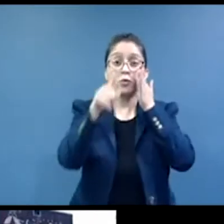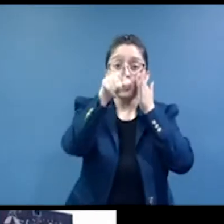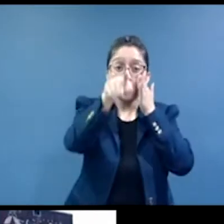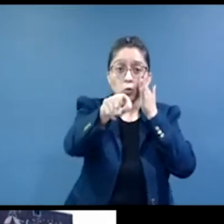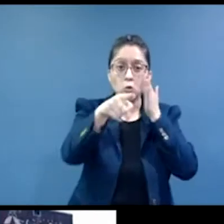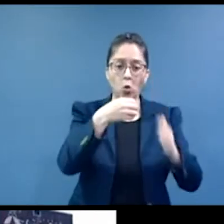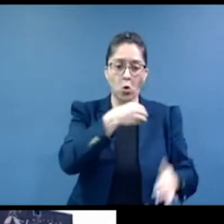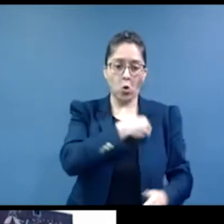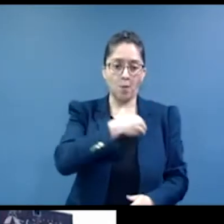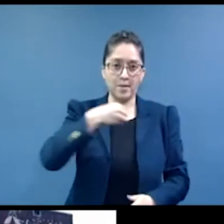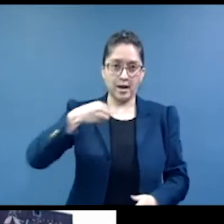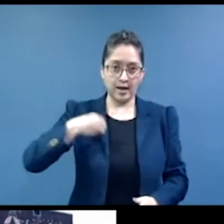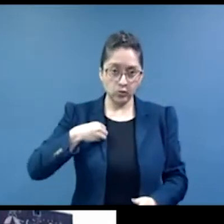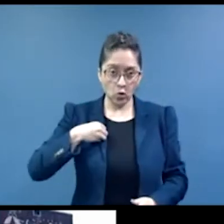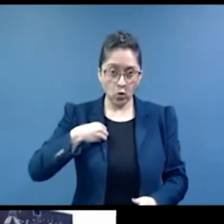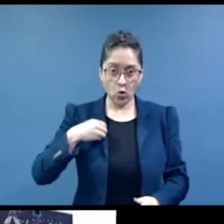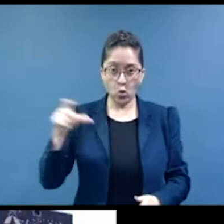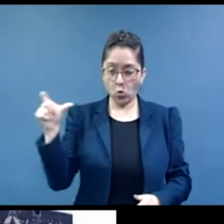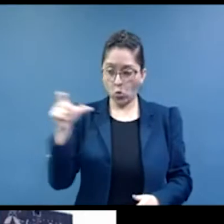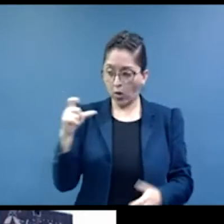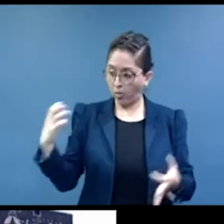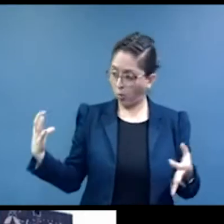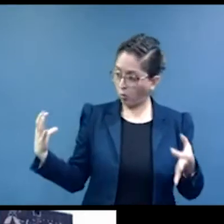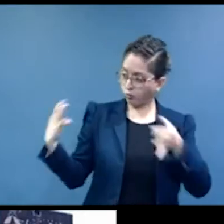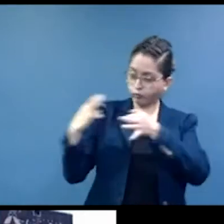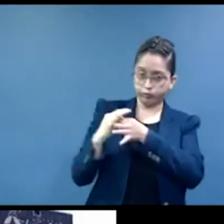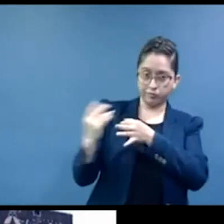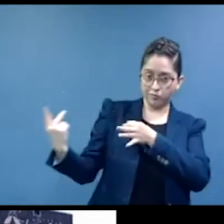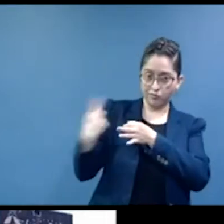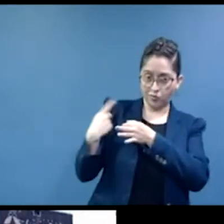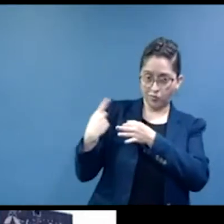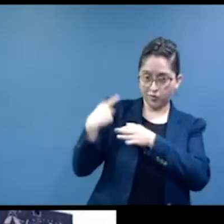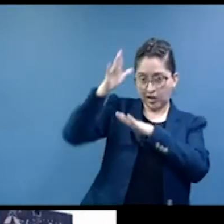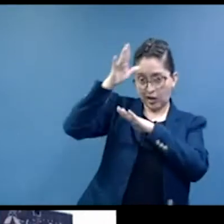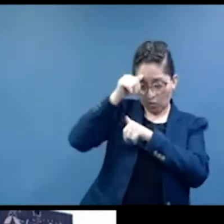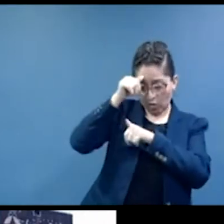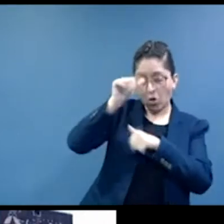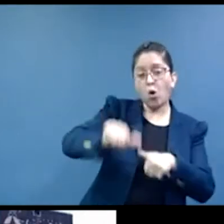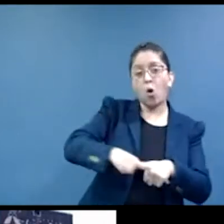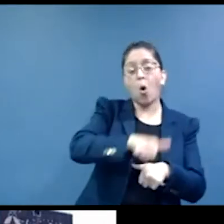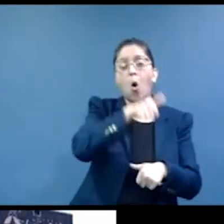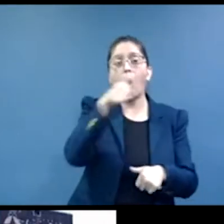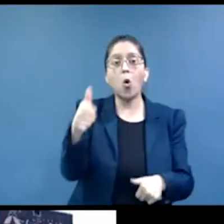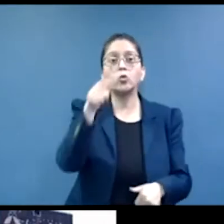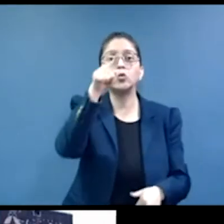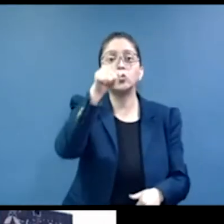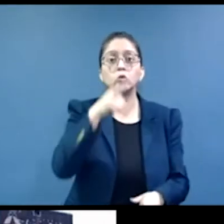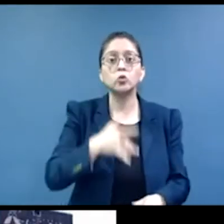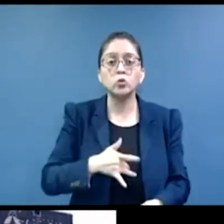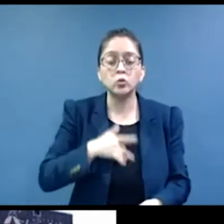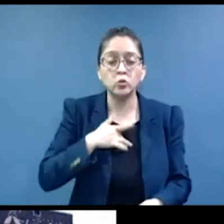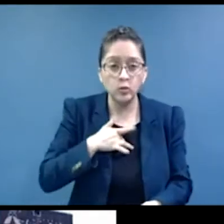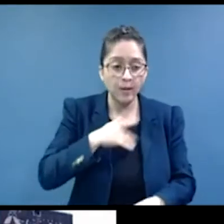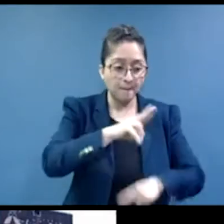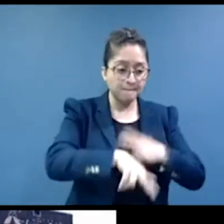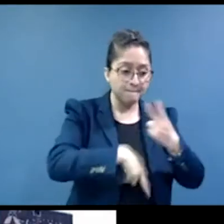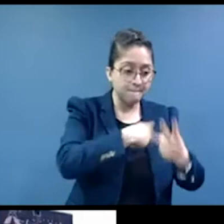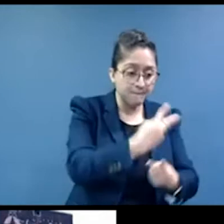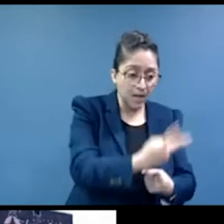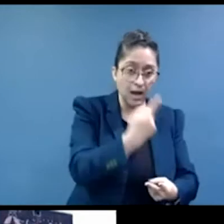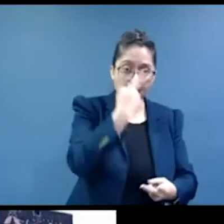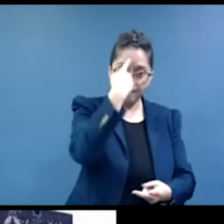que se generan por este vínculo filial, pero otra es la posibilidad de recurrir sin necesidad de contar con este